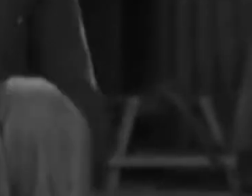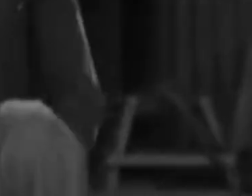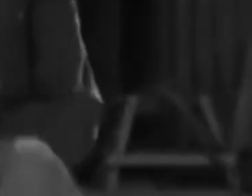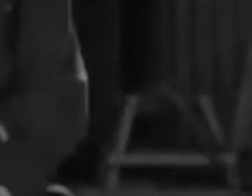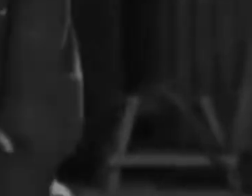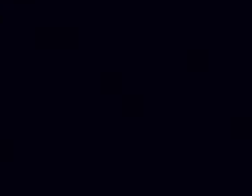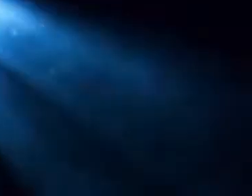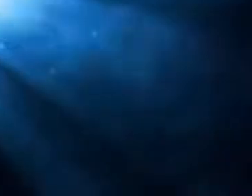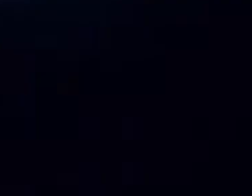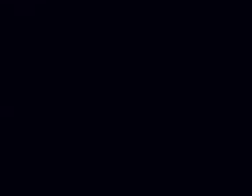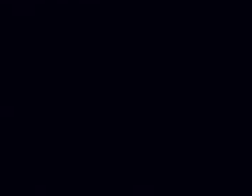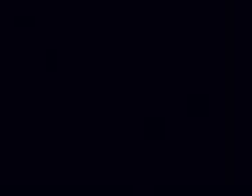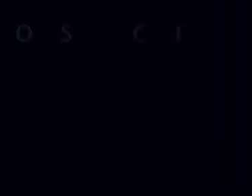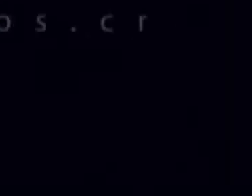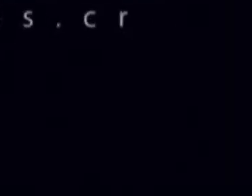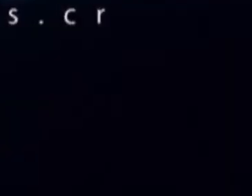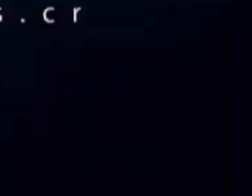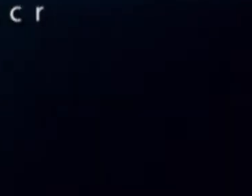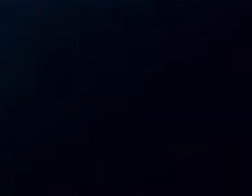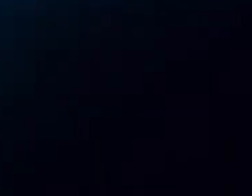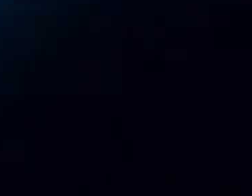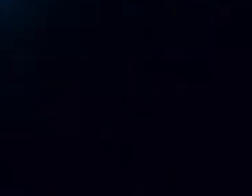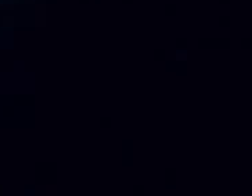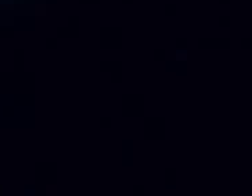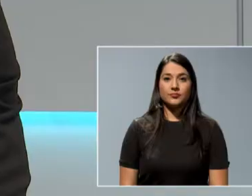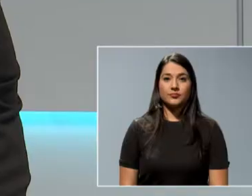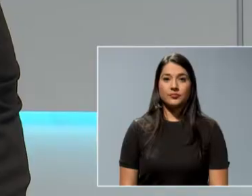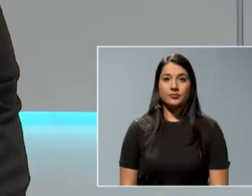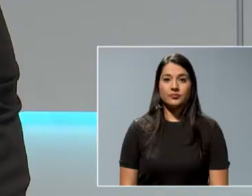en 13, Costa Rica Televisión.